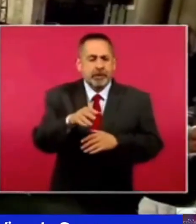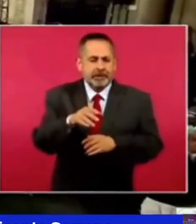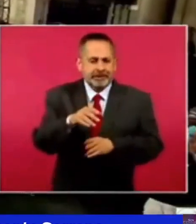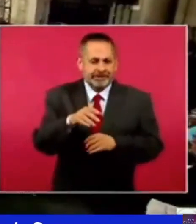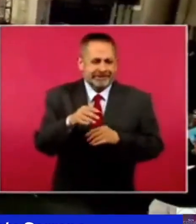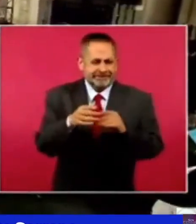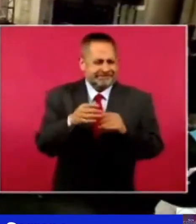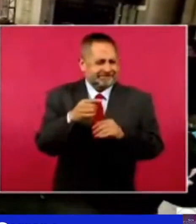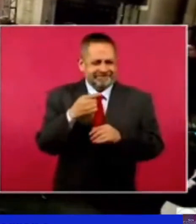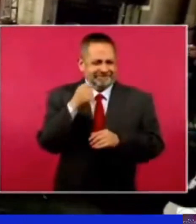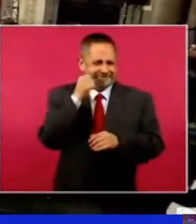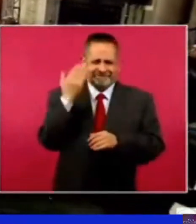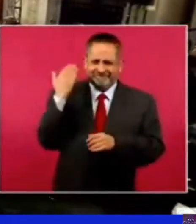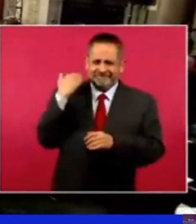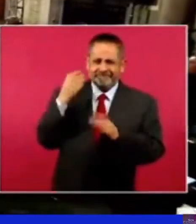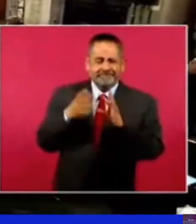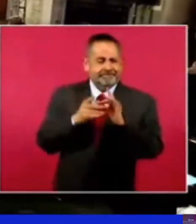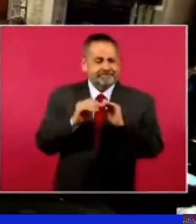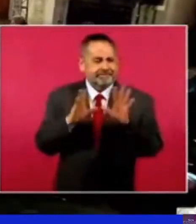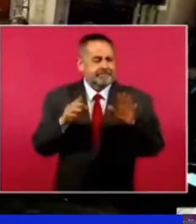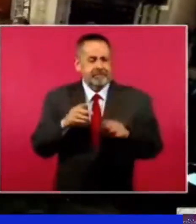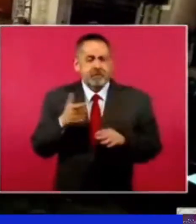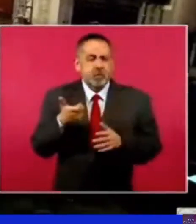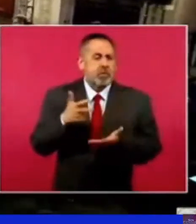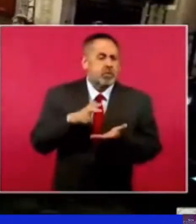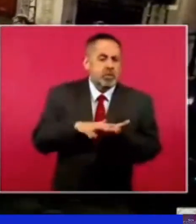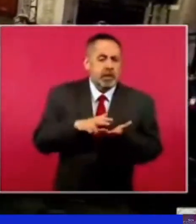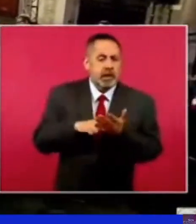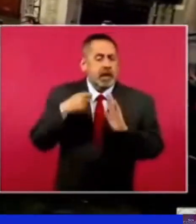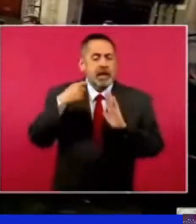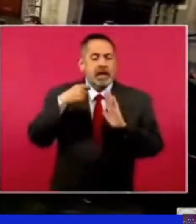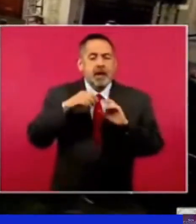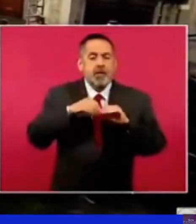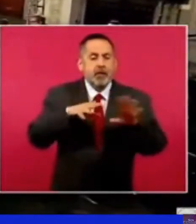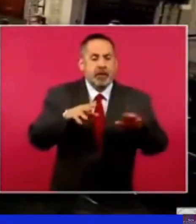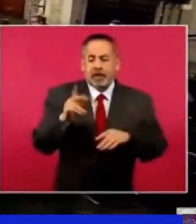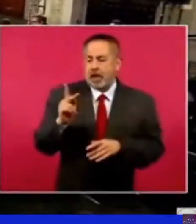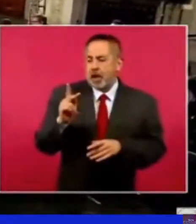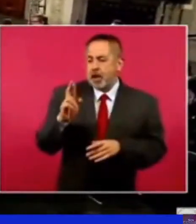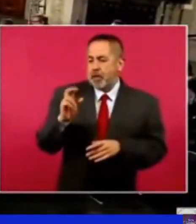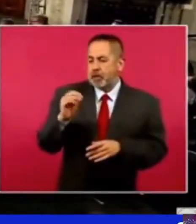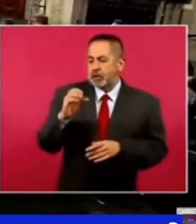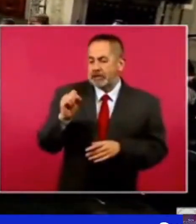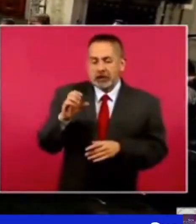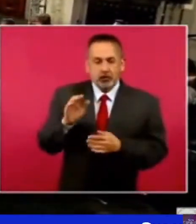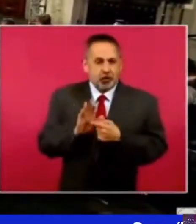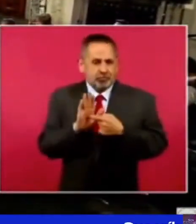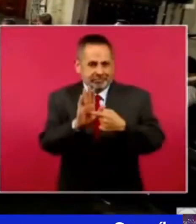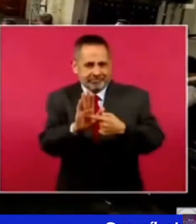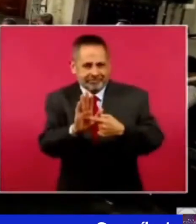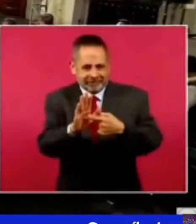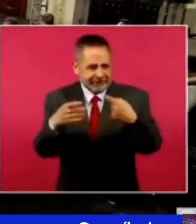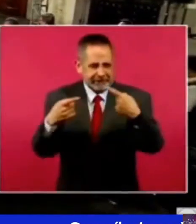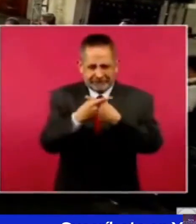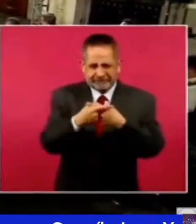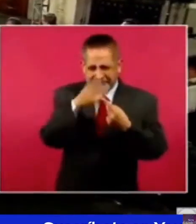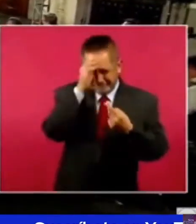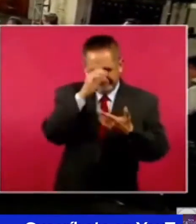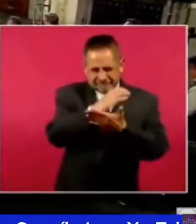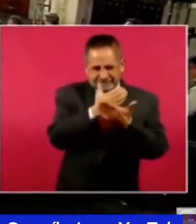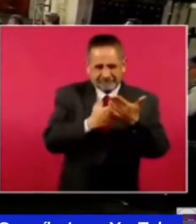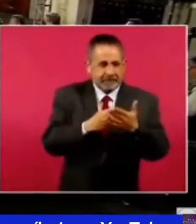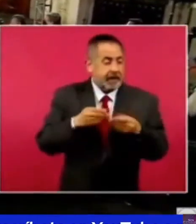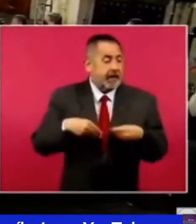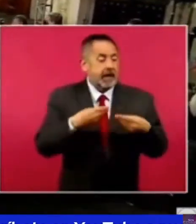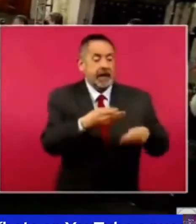hizo respecto del monto de una cifra en torno al reportaje de portada que trajo Proceso esta semana, respecto de los contratos que se dan a esta empresa